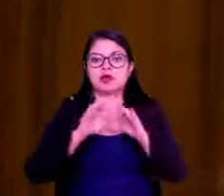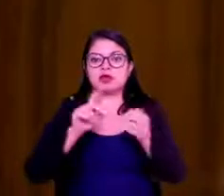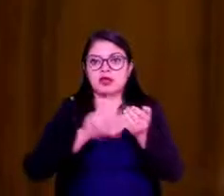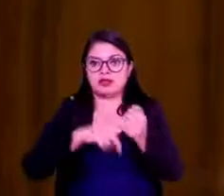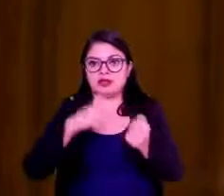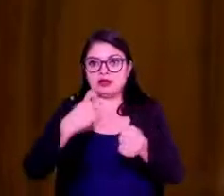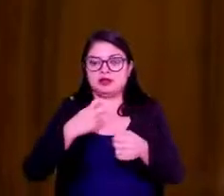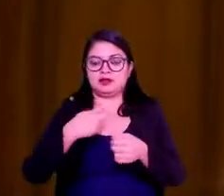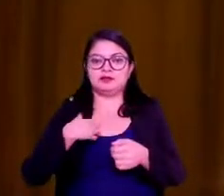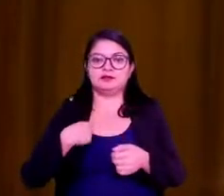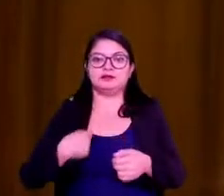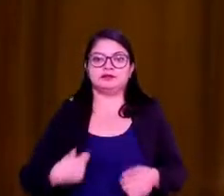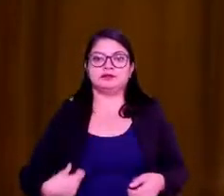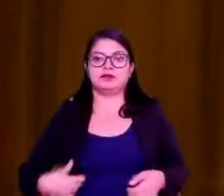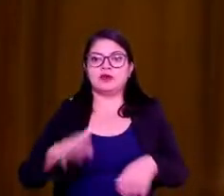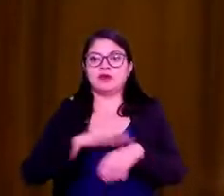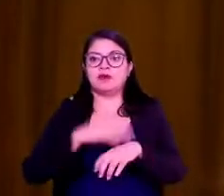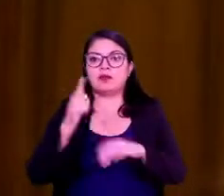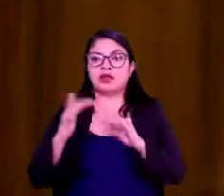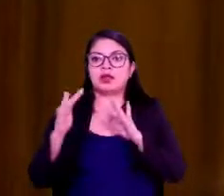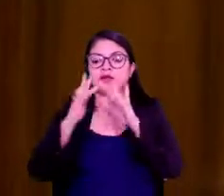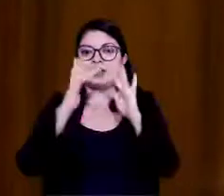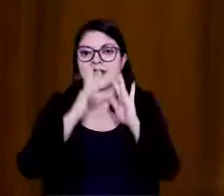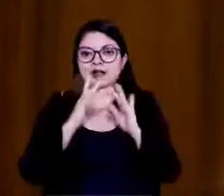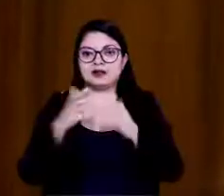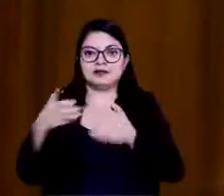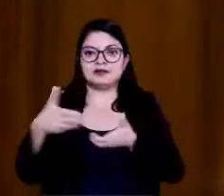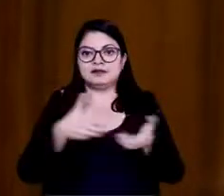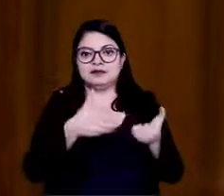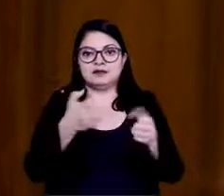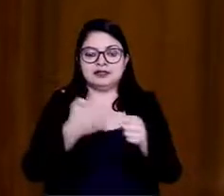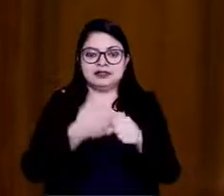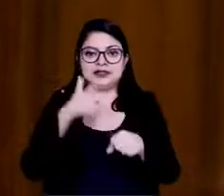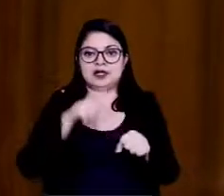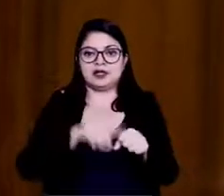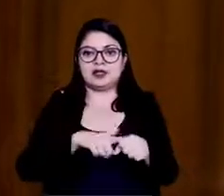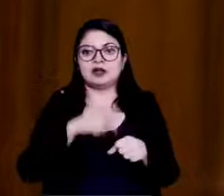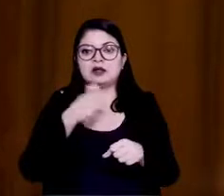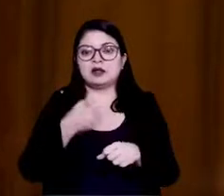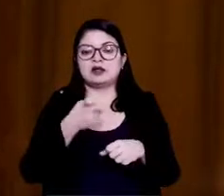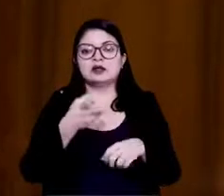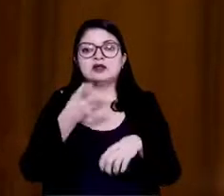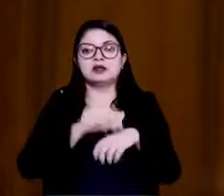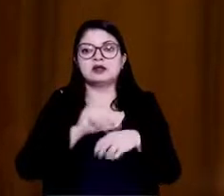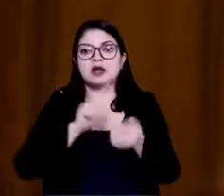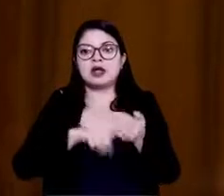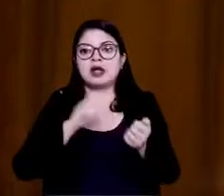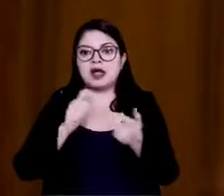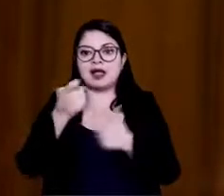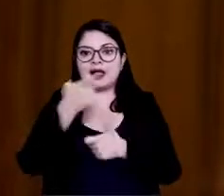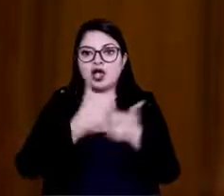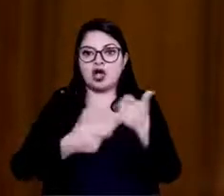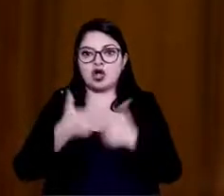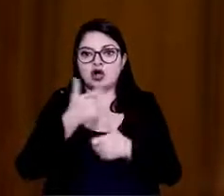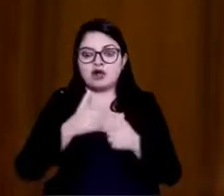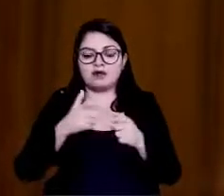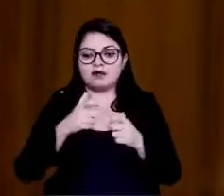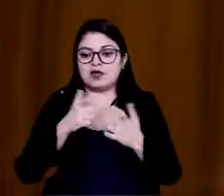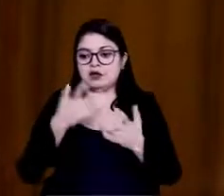sentido, ya que la red carretera estatal permite que la economía local y